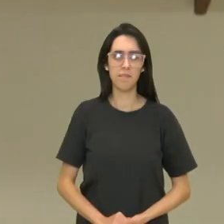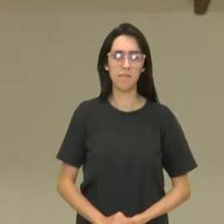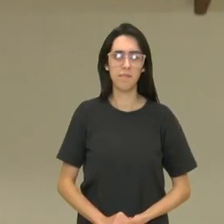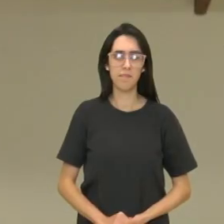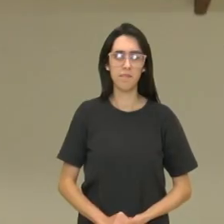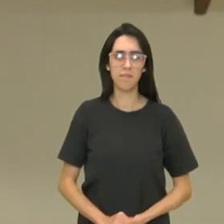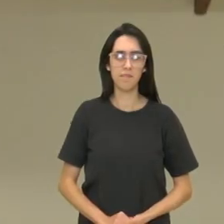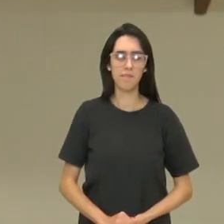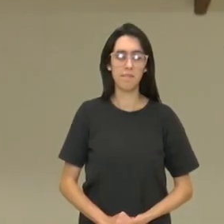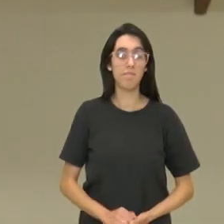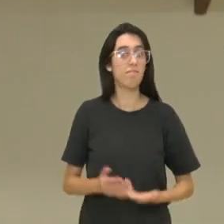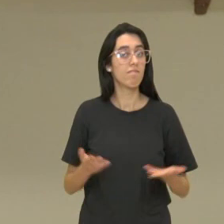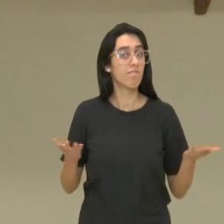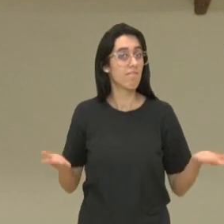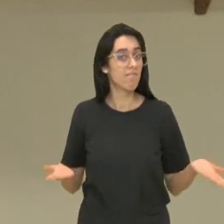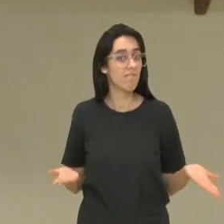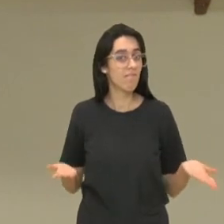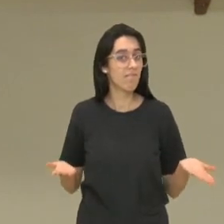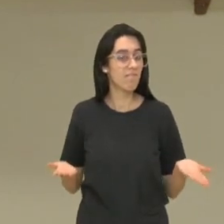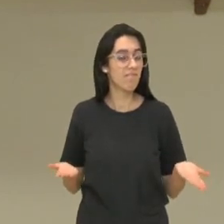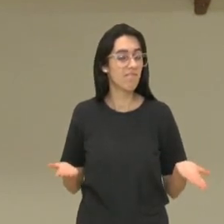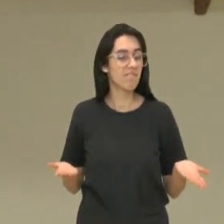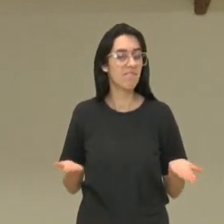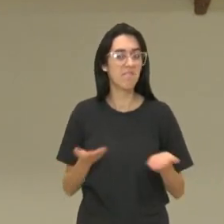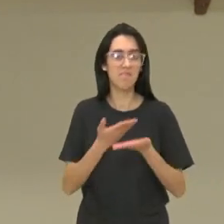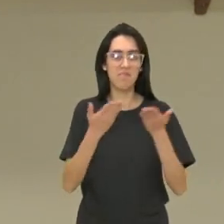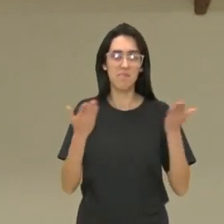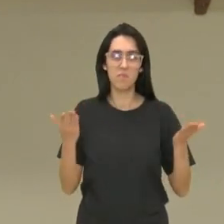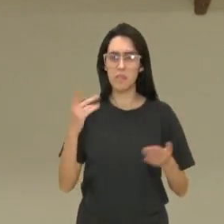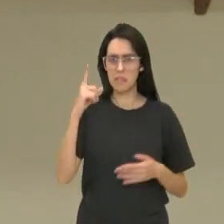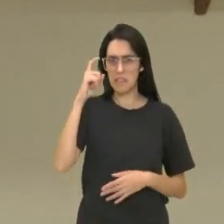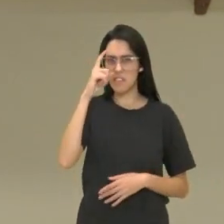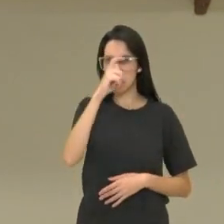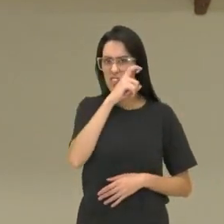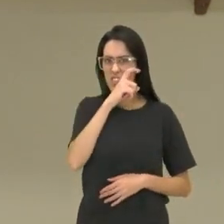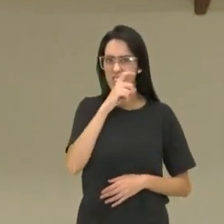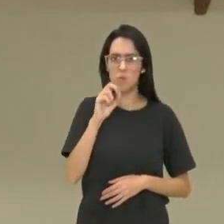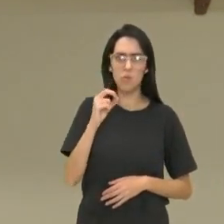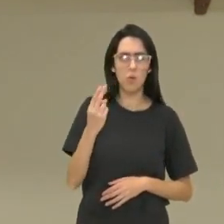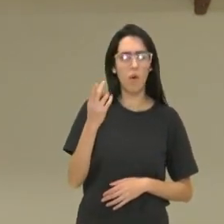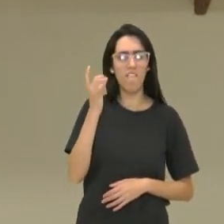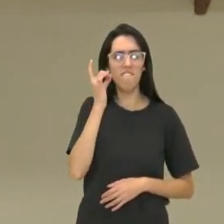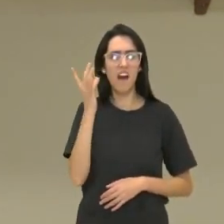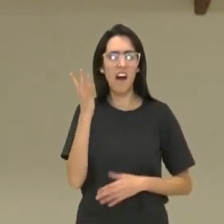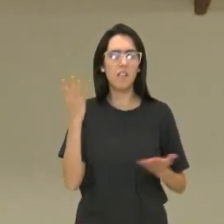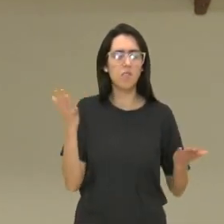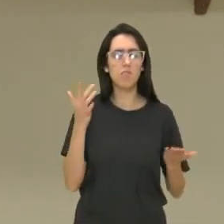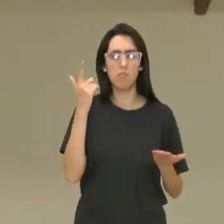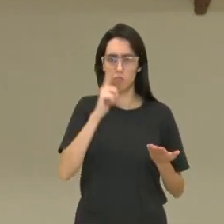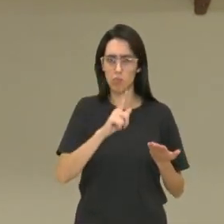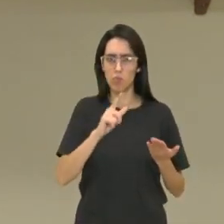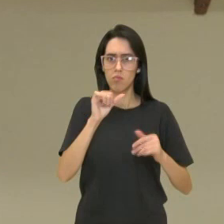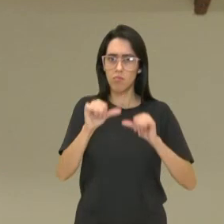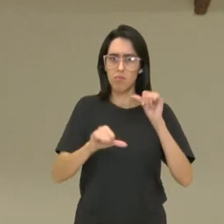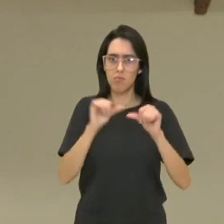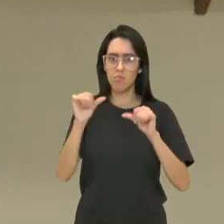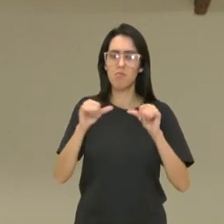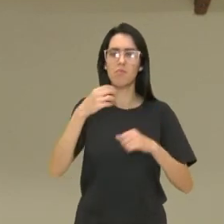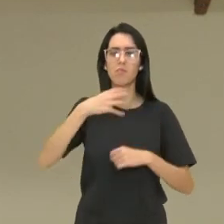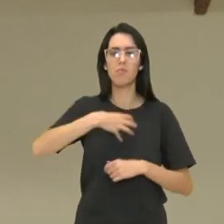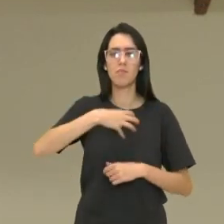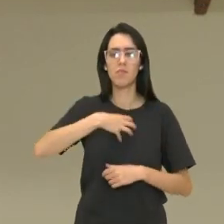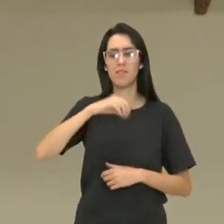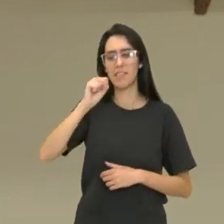E aí, chicos e chicas, ficou muito difícil, tranquilo? Substituíram a forma ser e